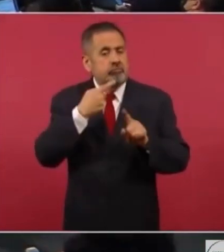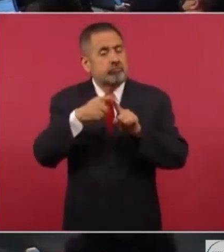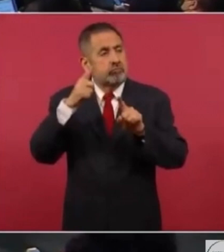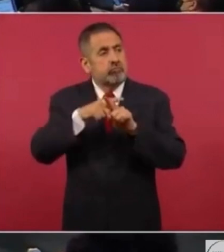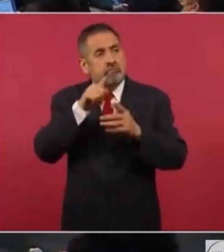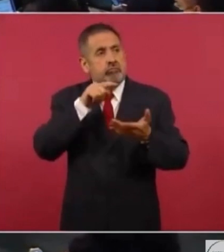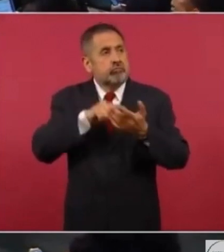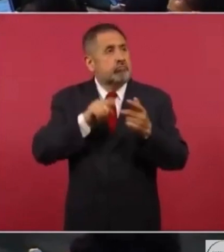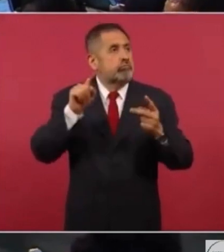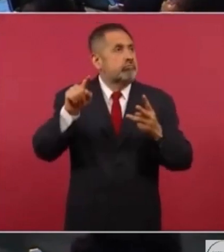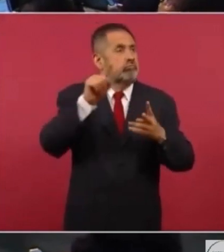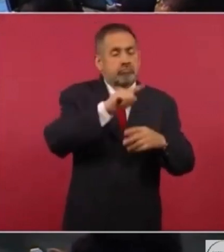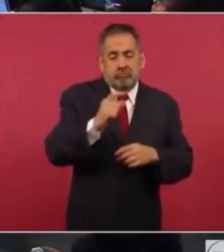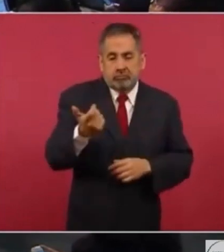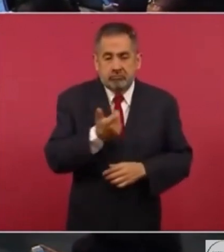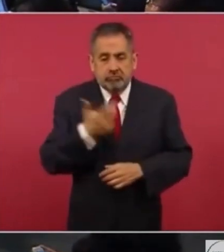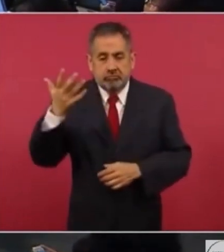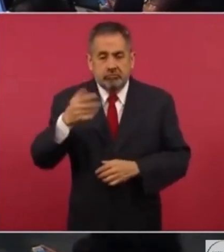partes.